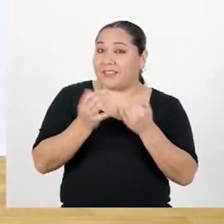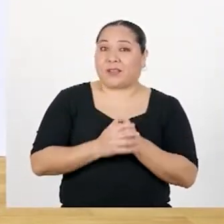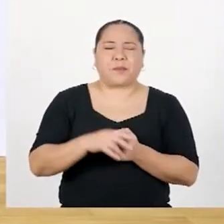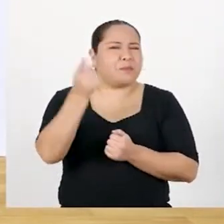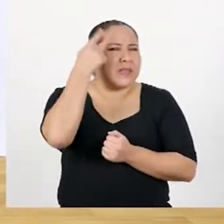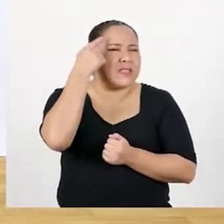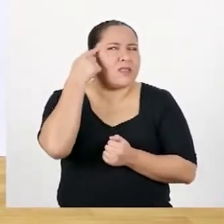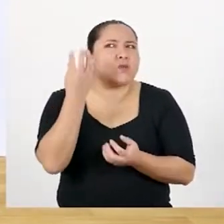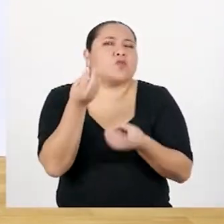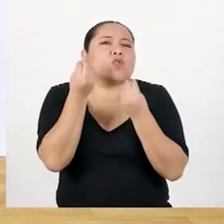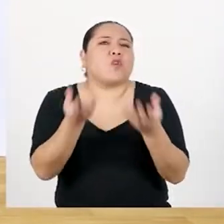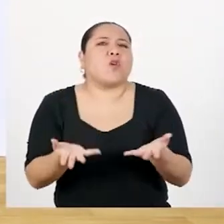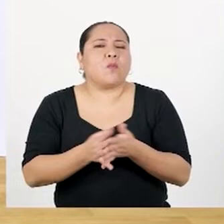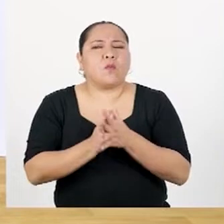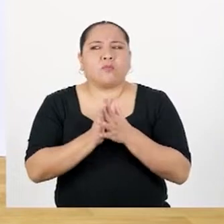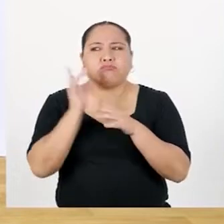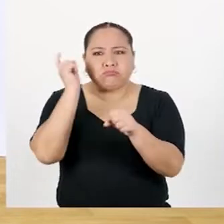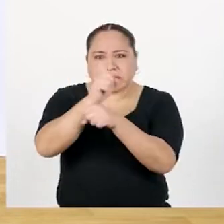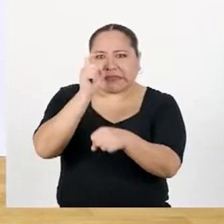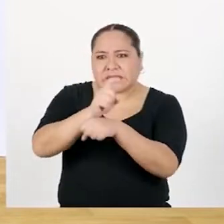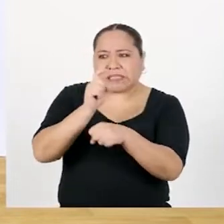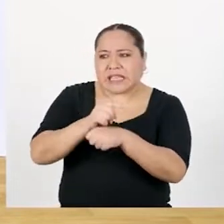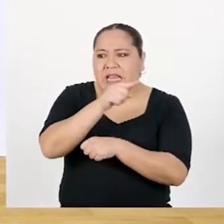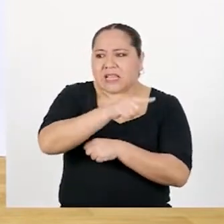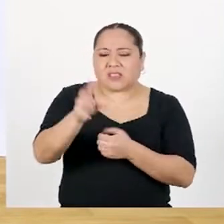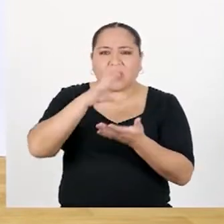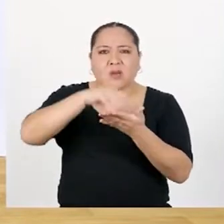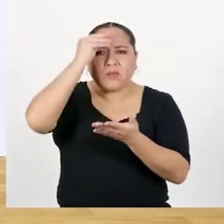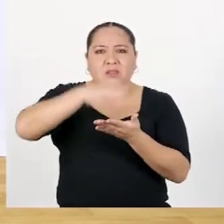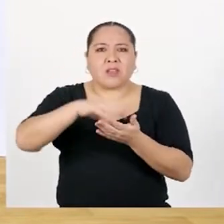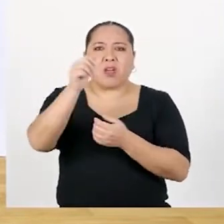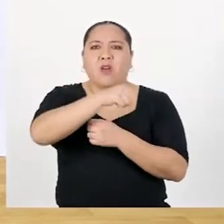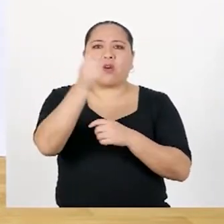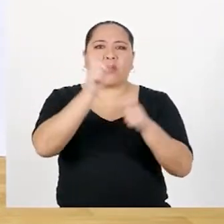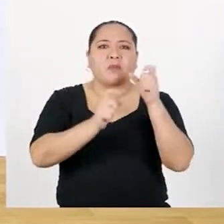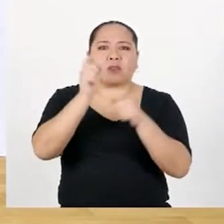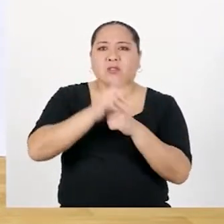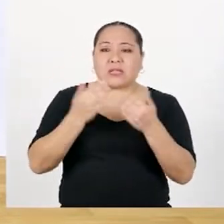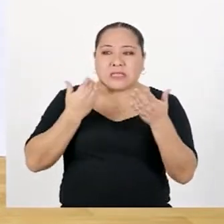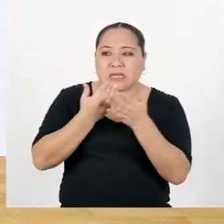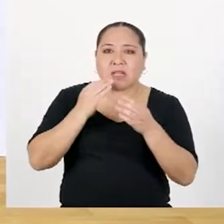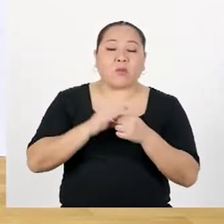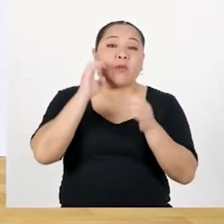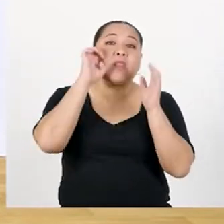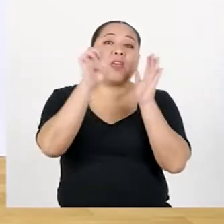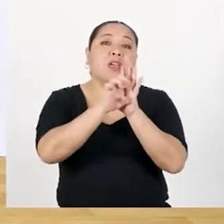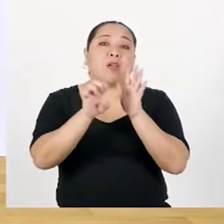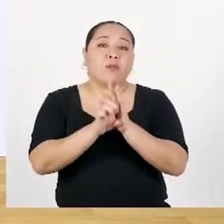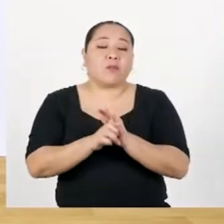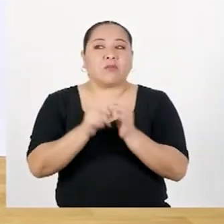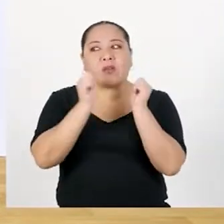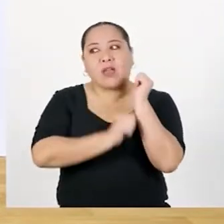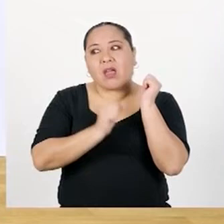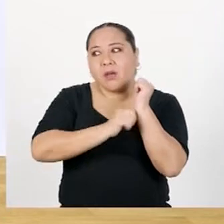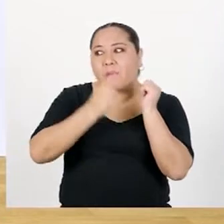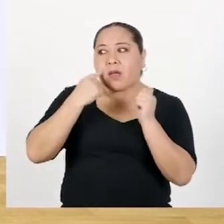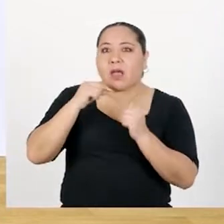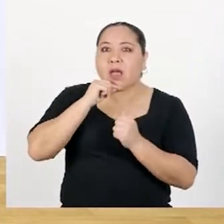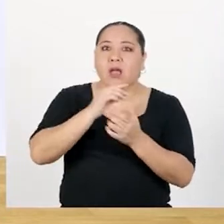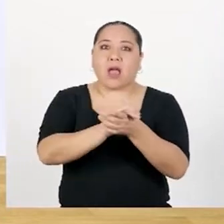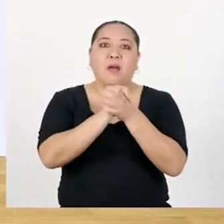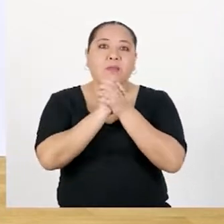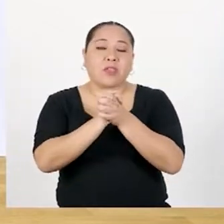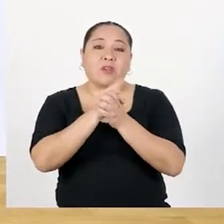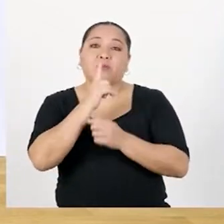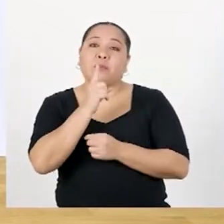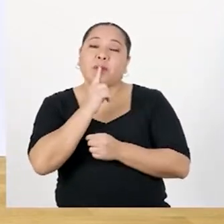Ahora, pensemos en cómo podemos enseñar esos aprendizajes a otras personas cercanas. Por ejemplo, hermanos,